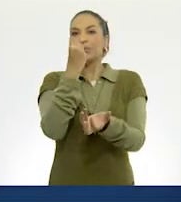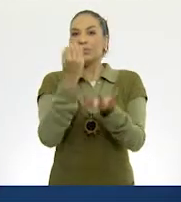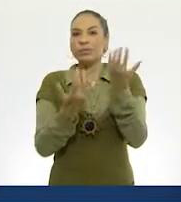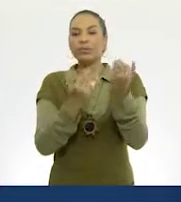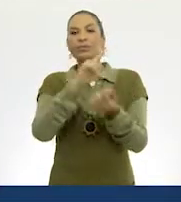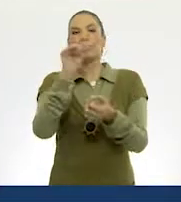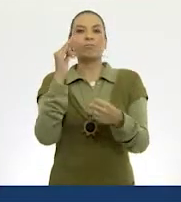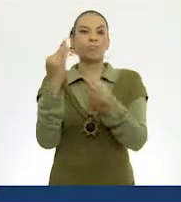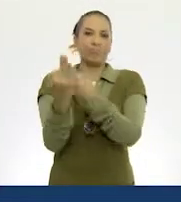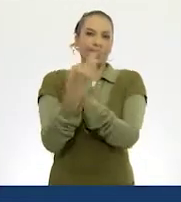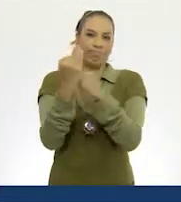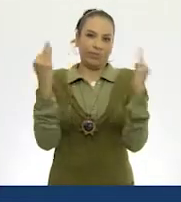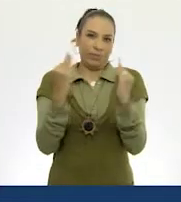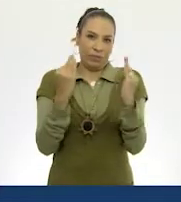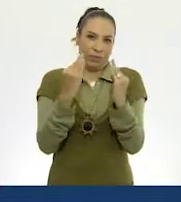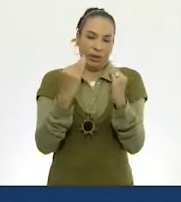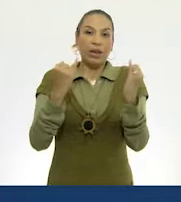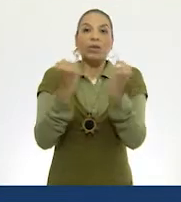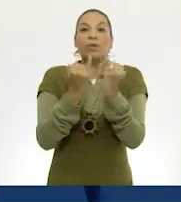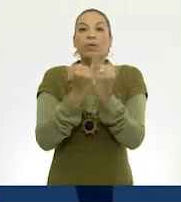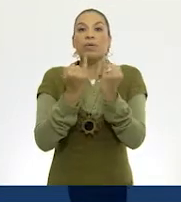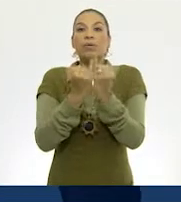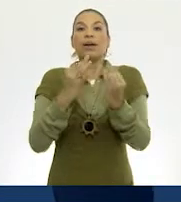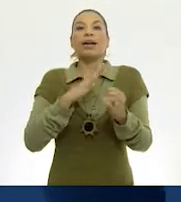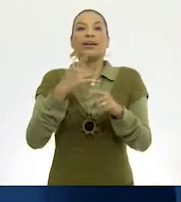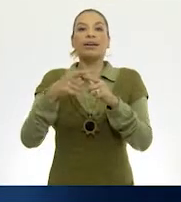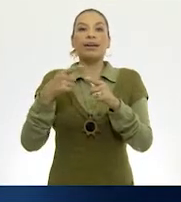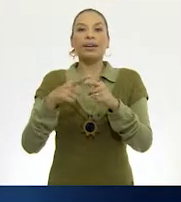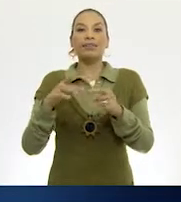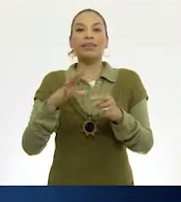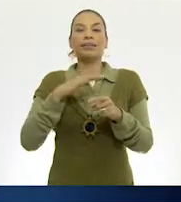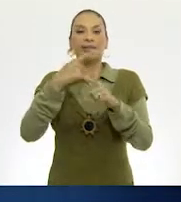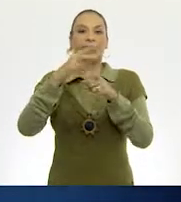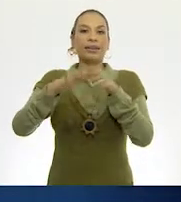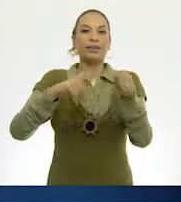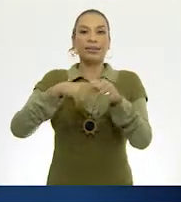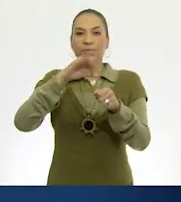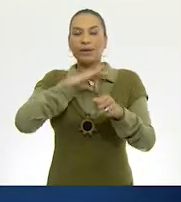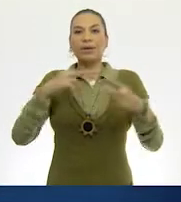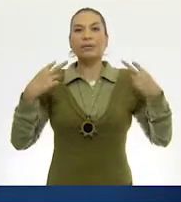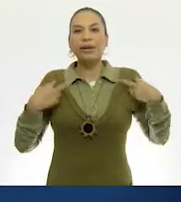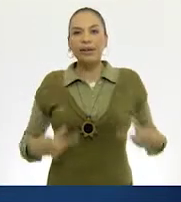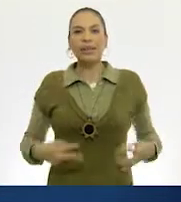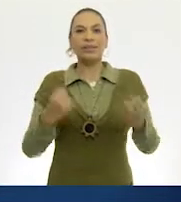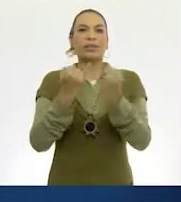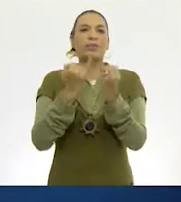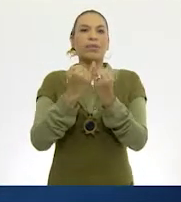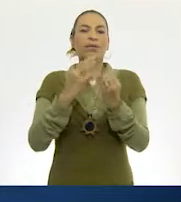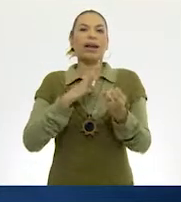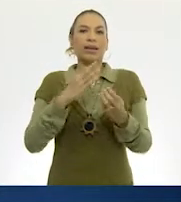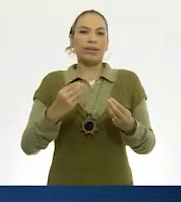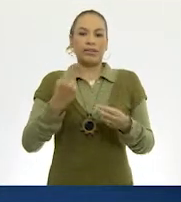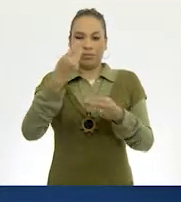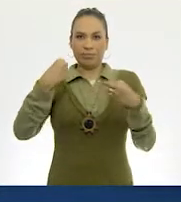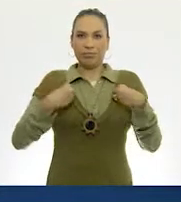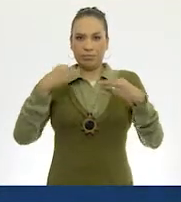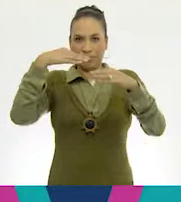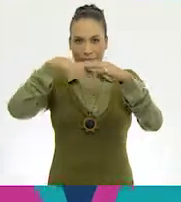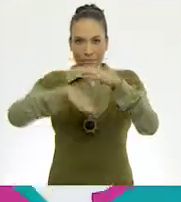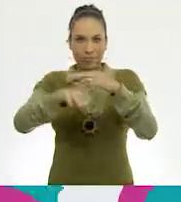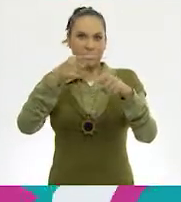y protegerse del frío. Y también curtieron pieles de animales para vestirse y para habitar cuevas y